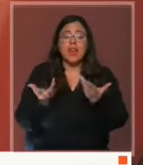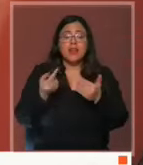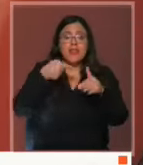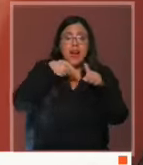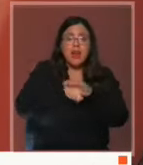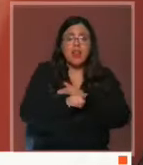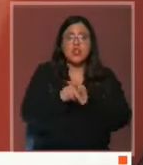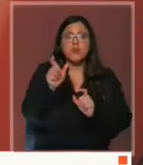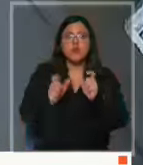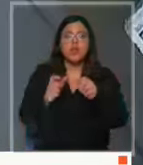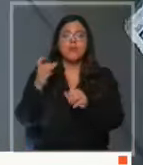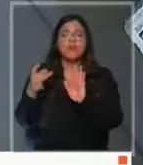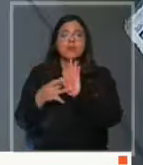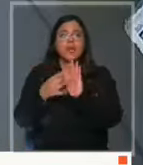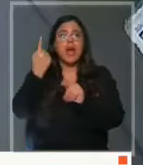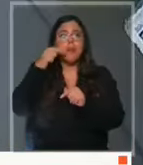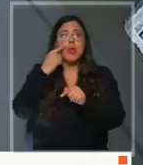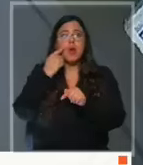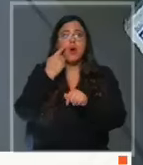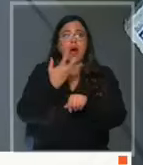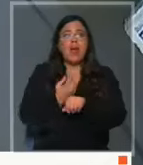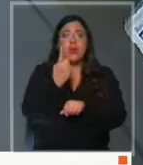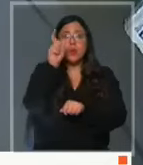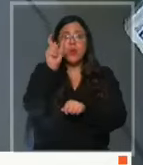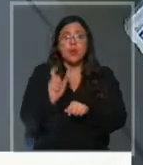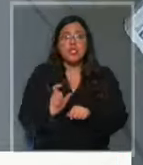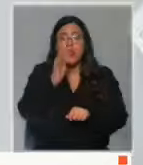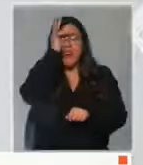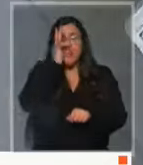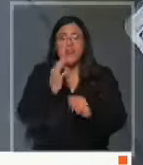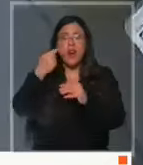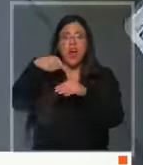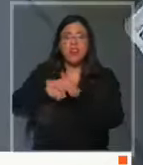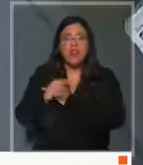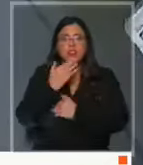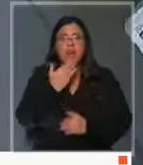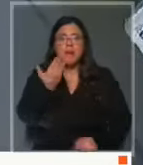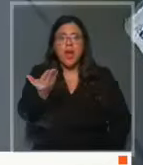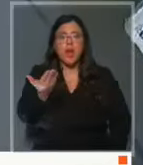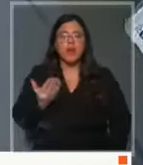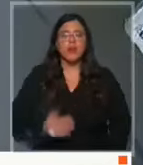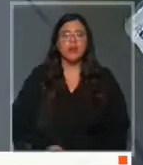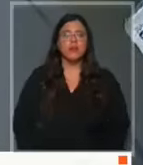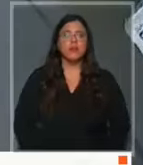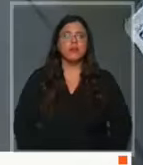asaltantes. Pero lo que no contaban era con que uno de ellos aún estaba dentro.